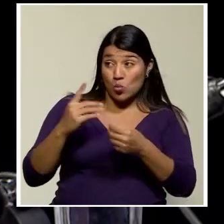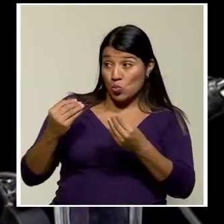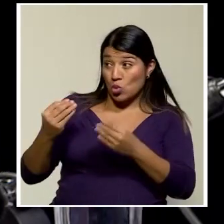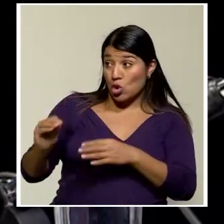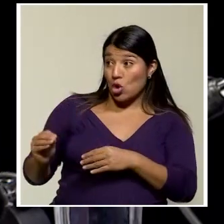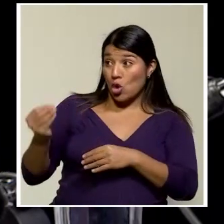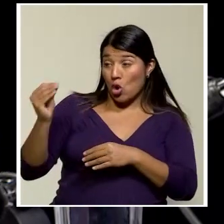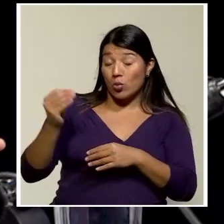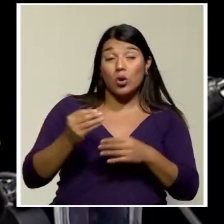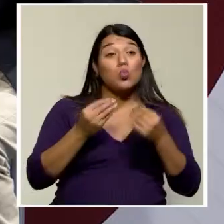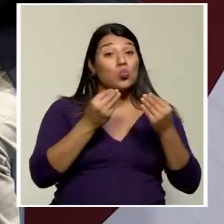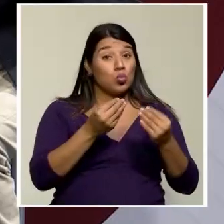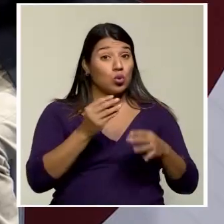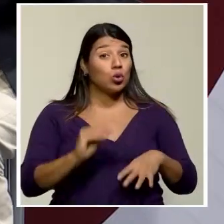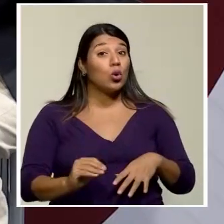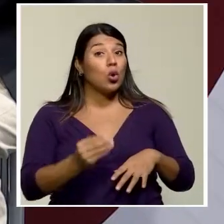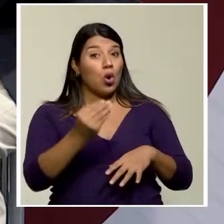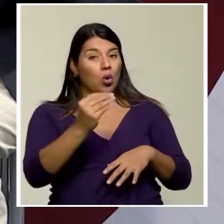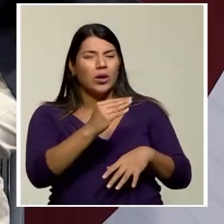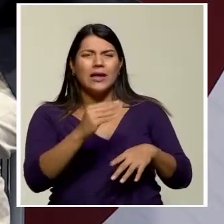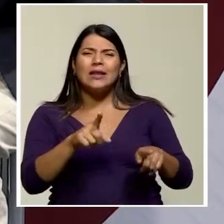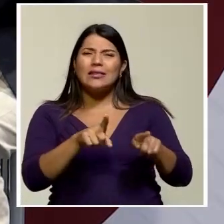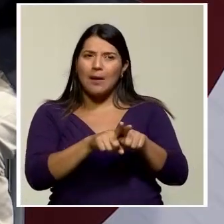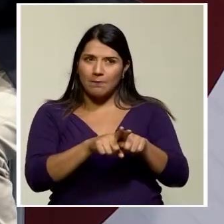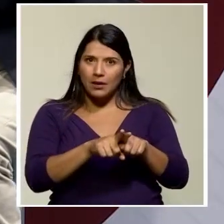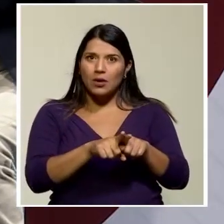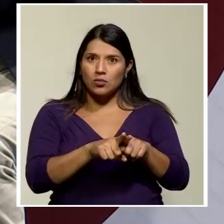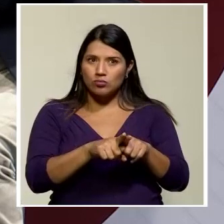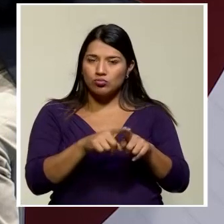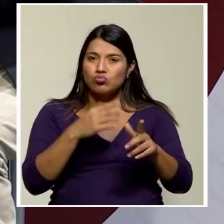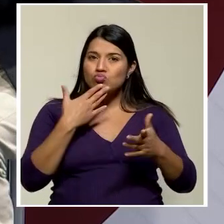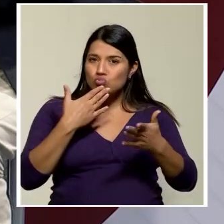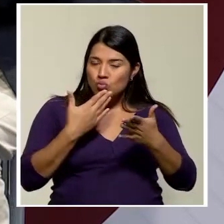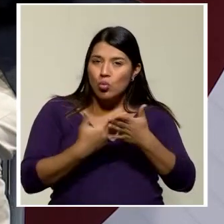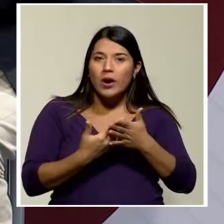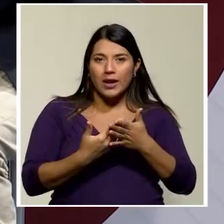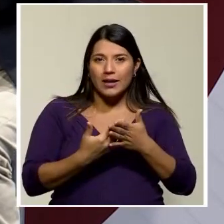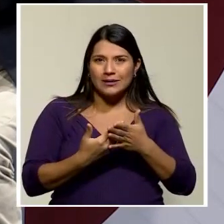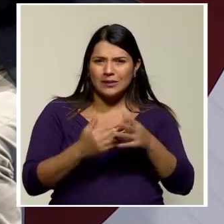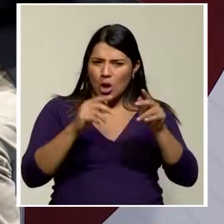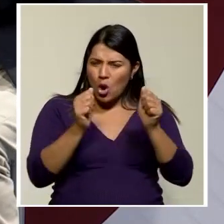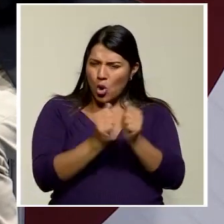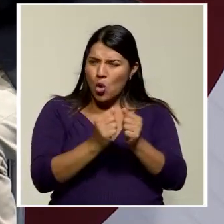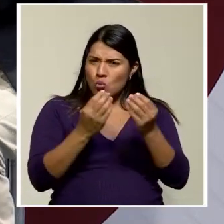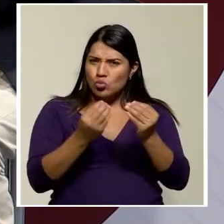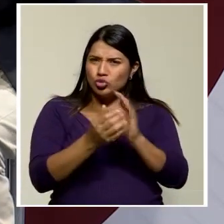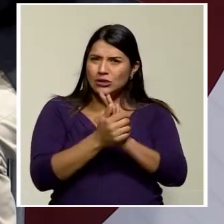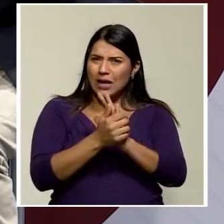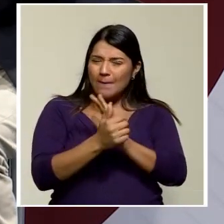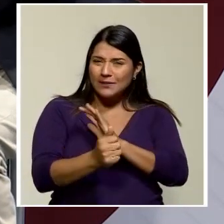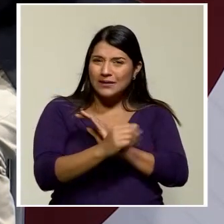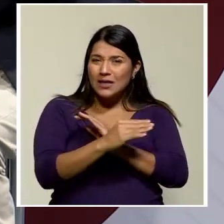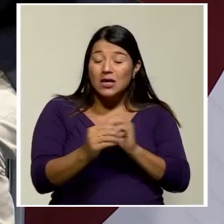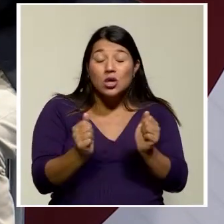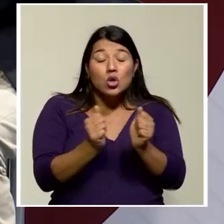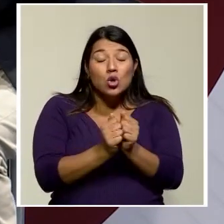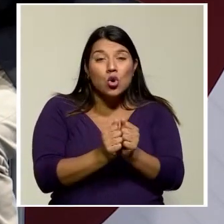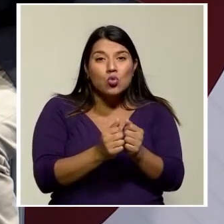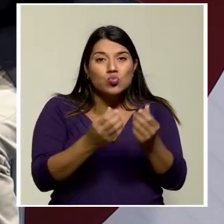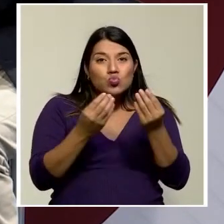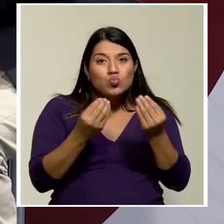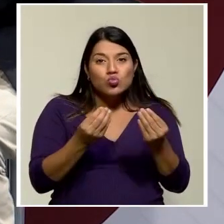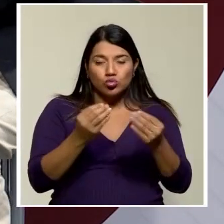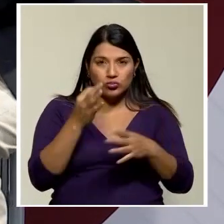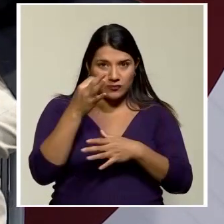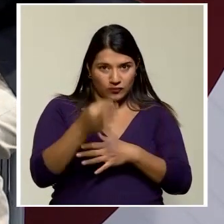Asamblea Legislativa, muy jóvenes y muy prometedora, gente muy capaz y con una inmensa proyección. Entonces yo